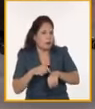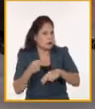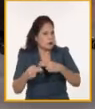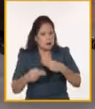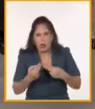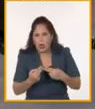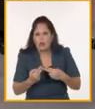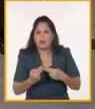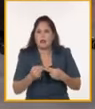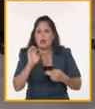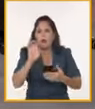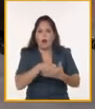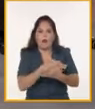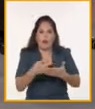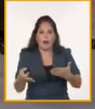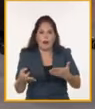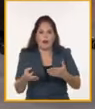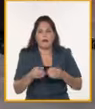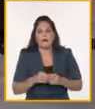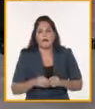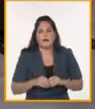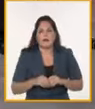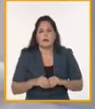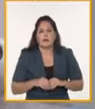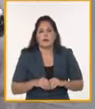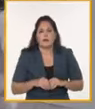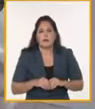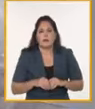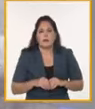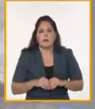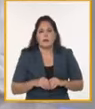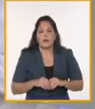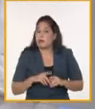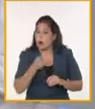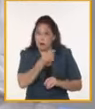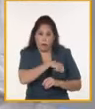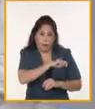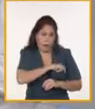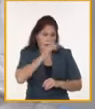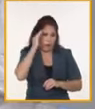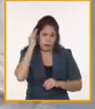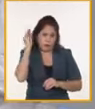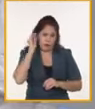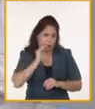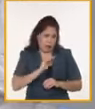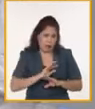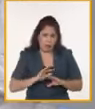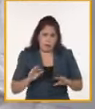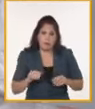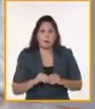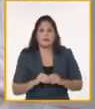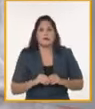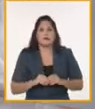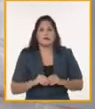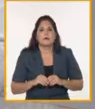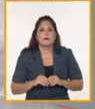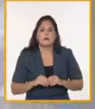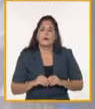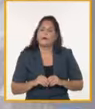ofertas de eso un proceso que es público se se tiene tiene